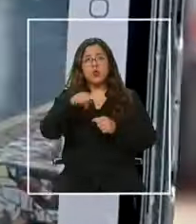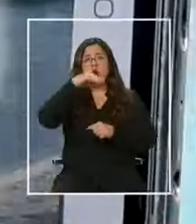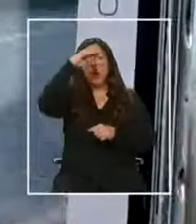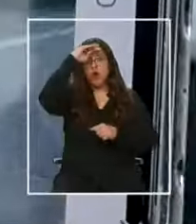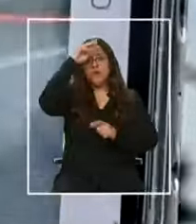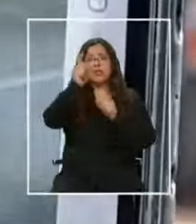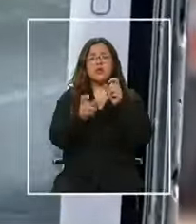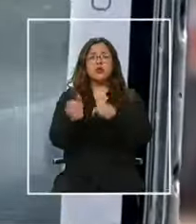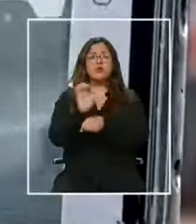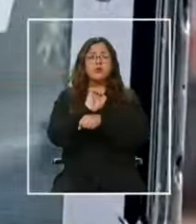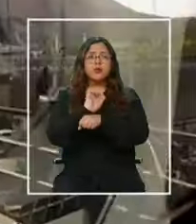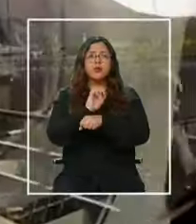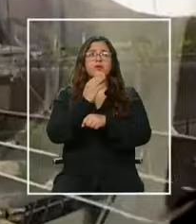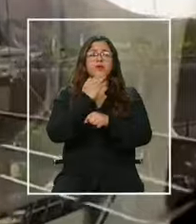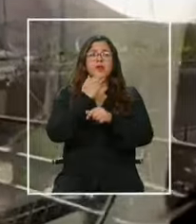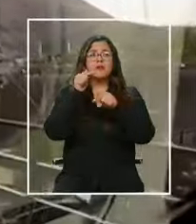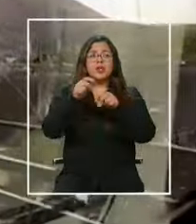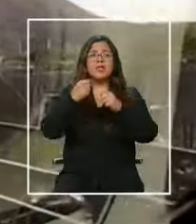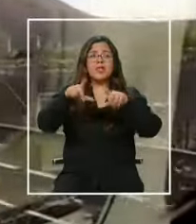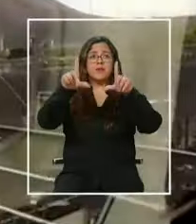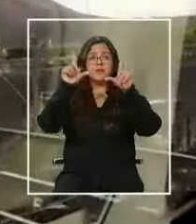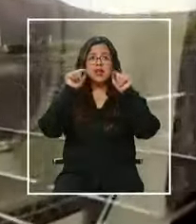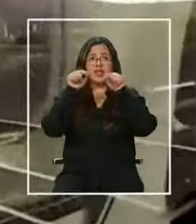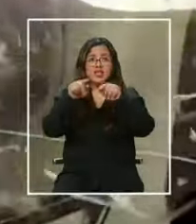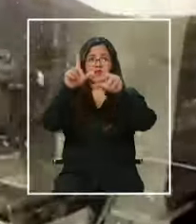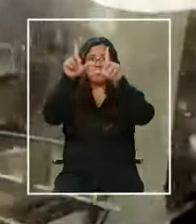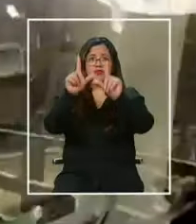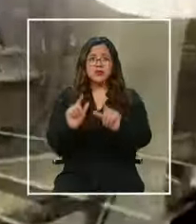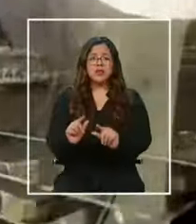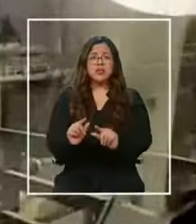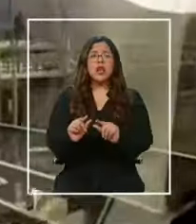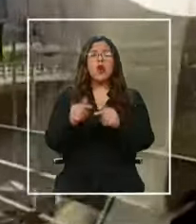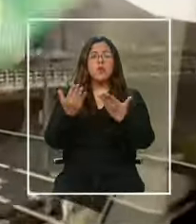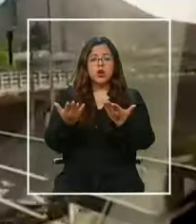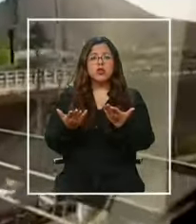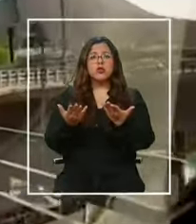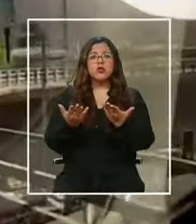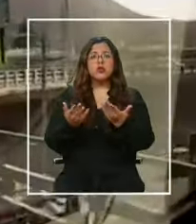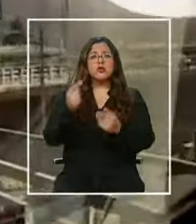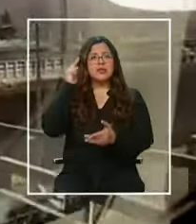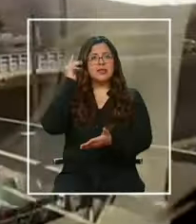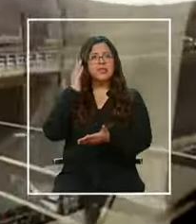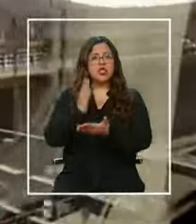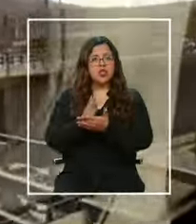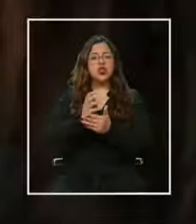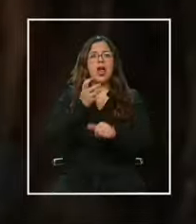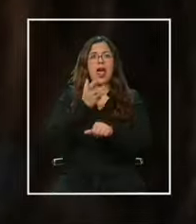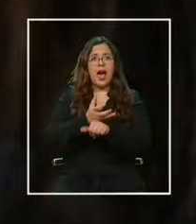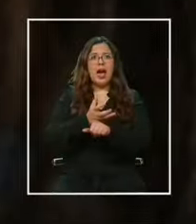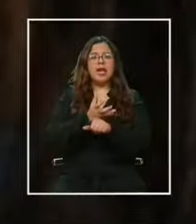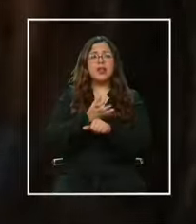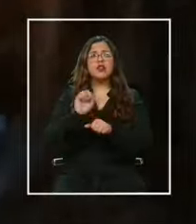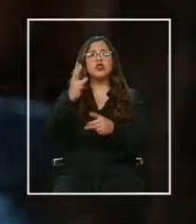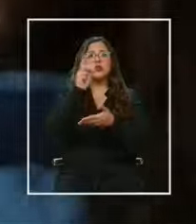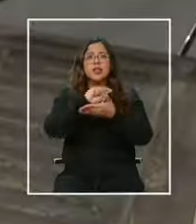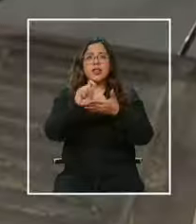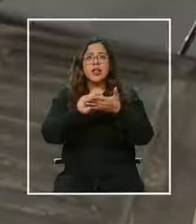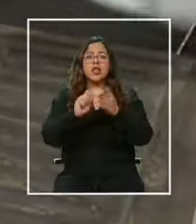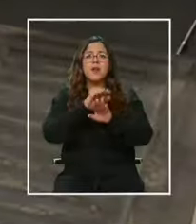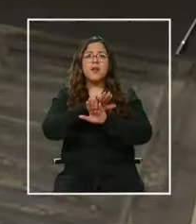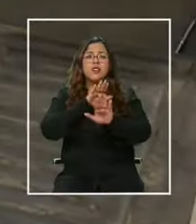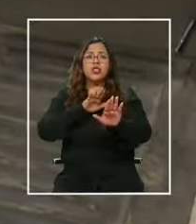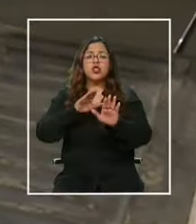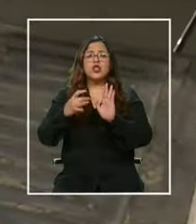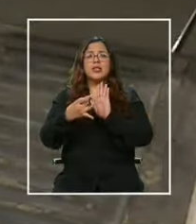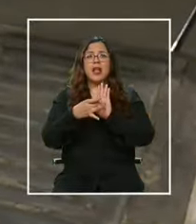los automovilistas y para que estas imágenes sigan disminuyendo, es que la autoridad ha tomado medidas. El subsecretario de